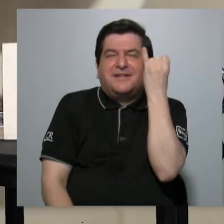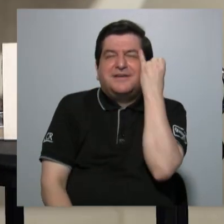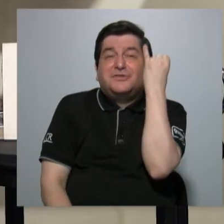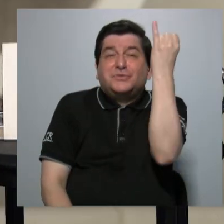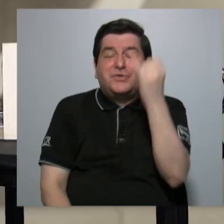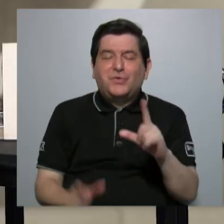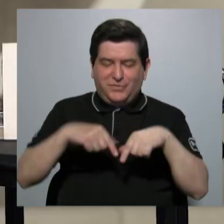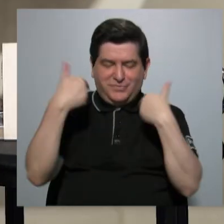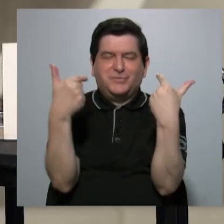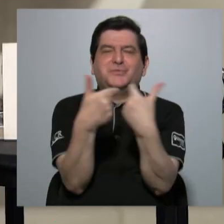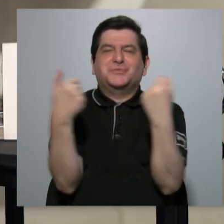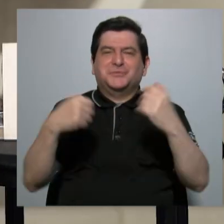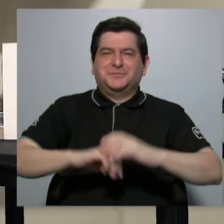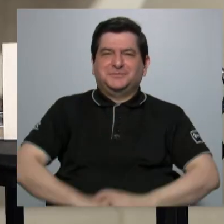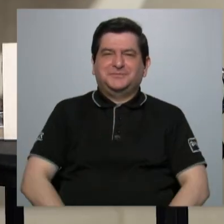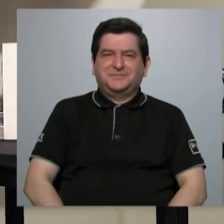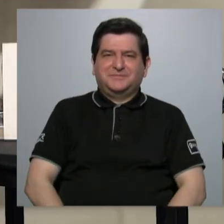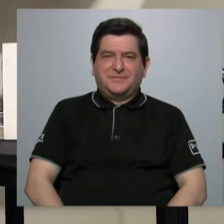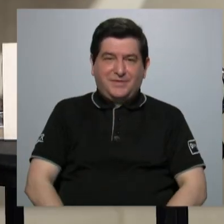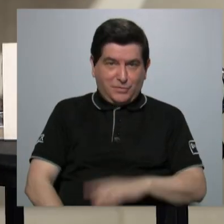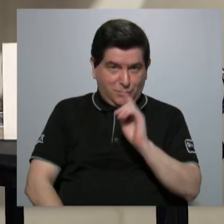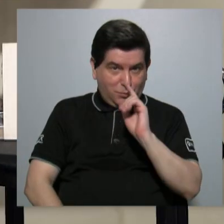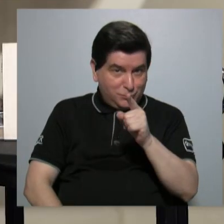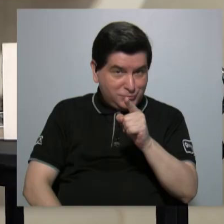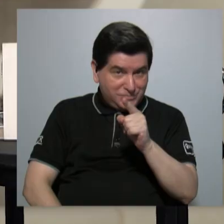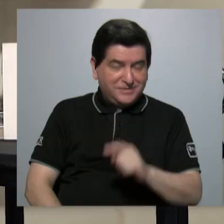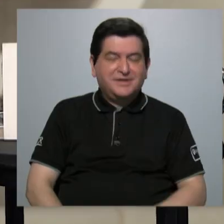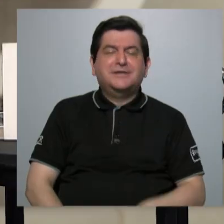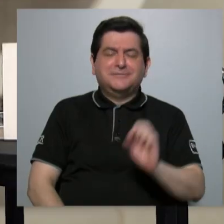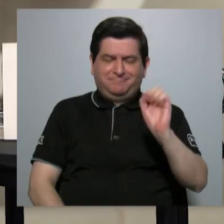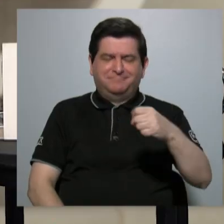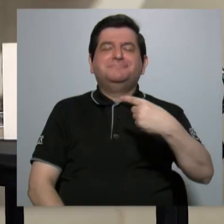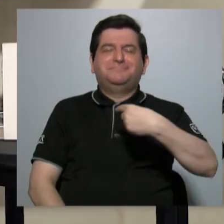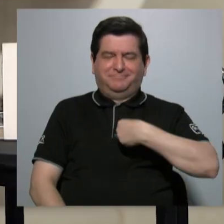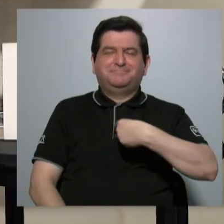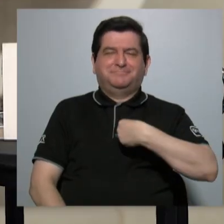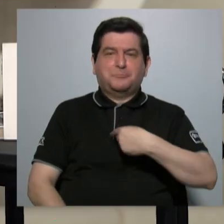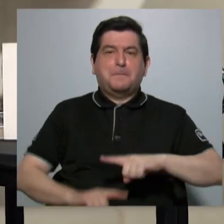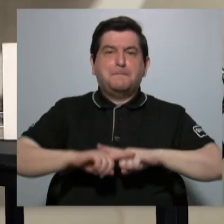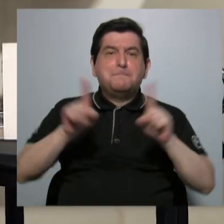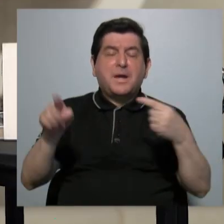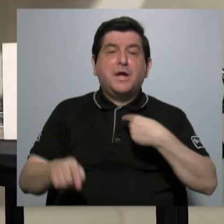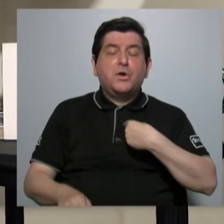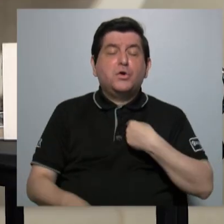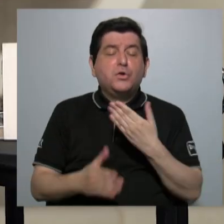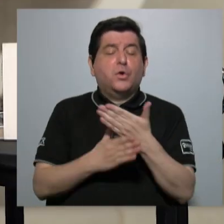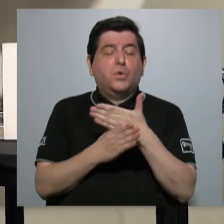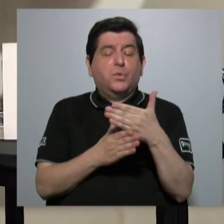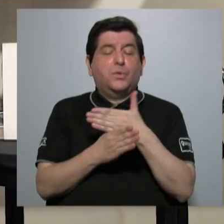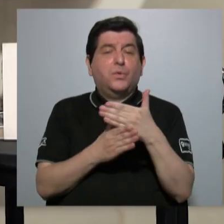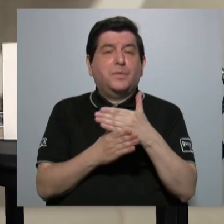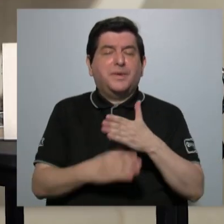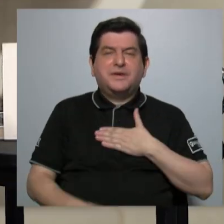grupo. Correcto. ¿Verdad? Que en ese caso es usted. En ese caso soy yo, pero yo comparto, mis ideas las comparto